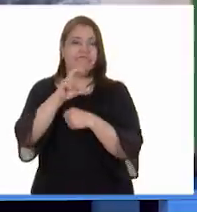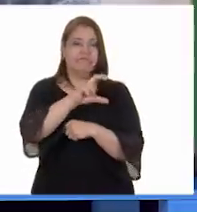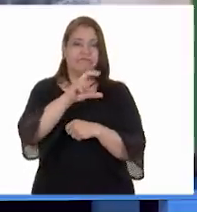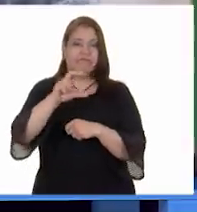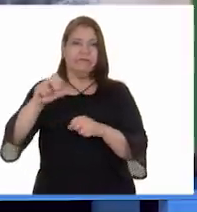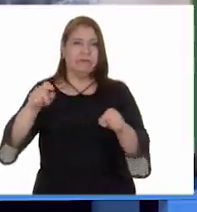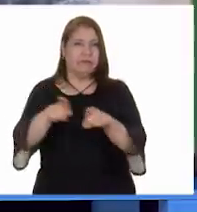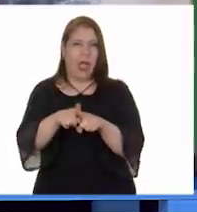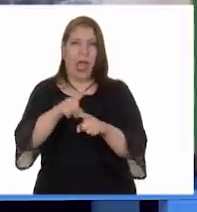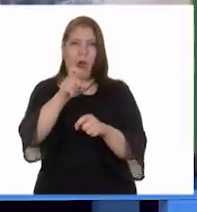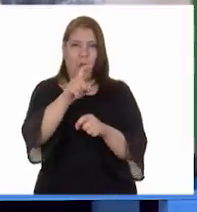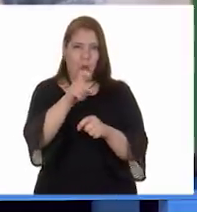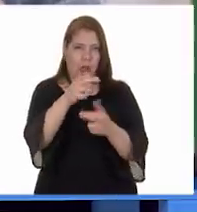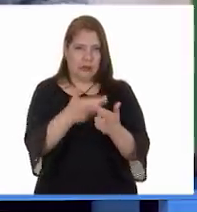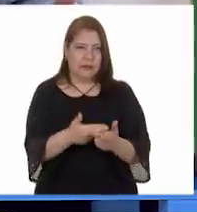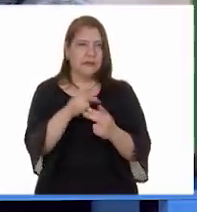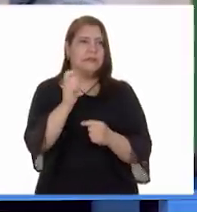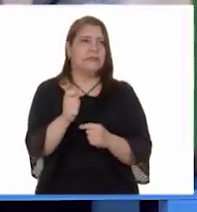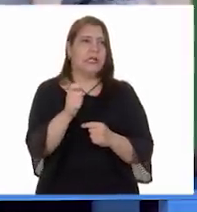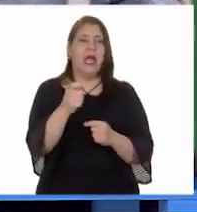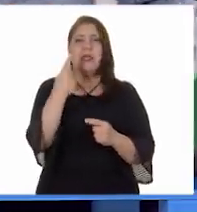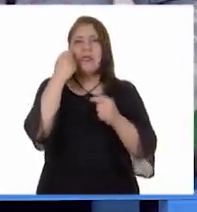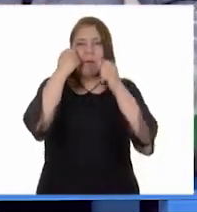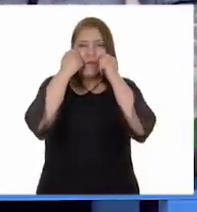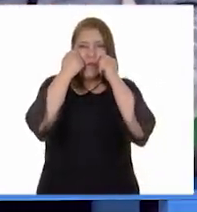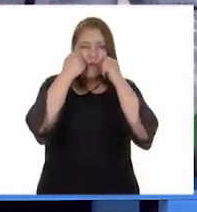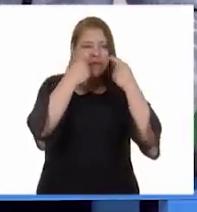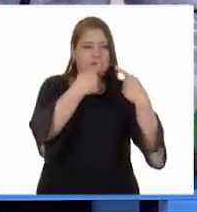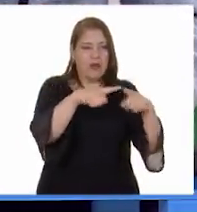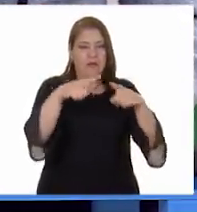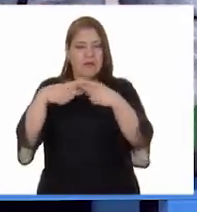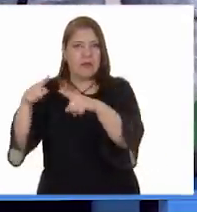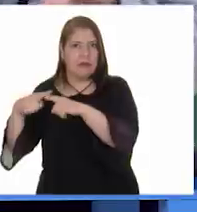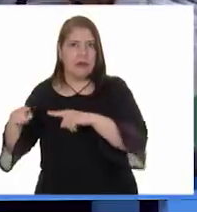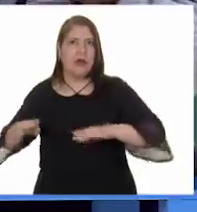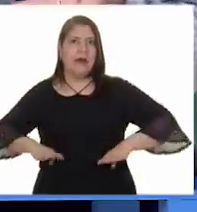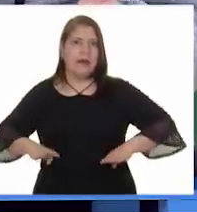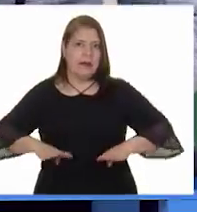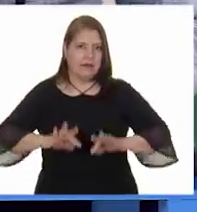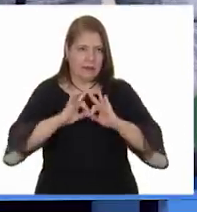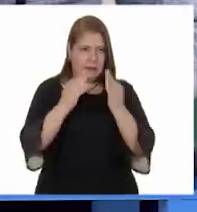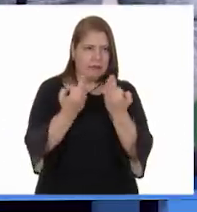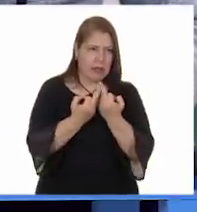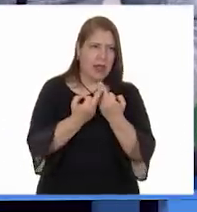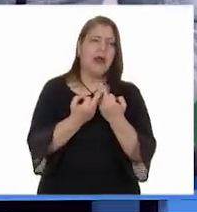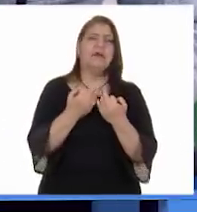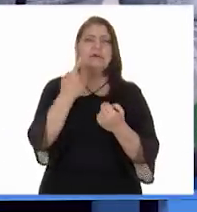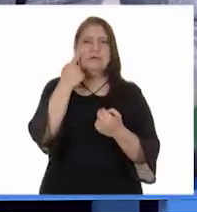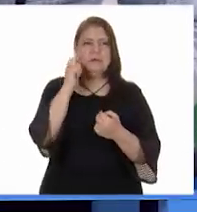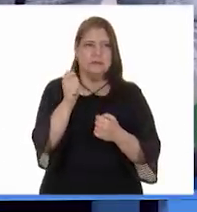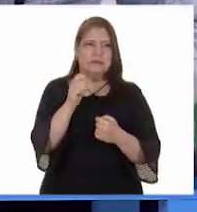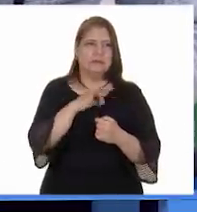Aunque tengan diferente forma, sigue siendo la misma cantidad. Por eso ocupo una taza medidora